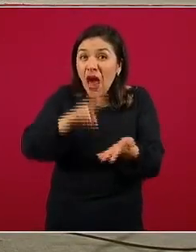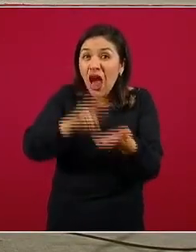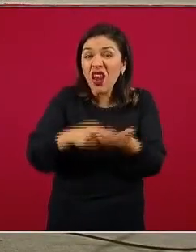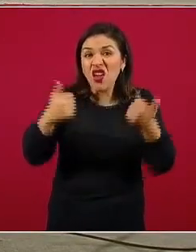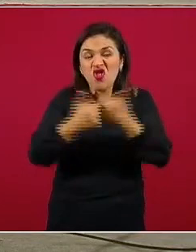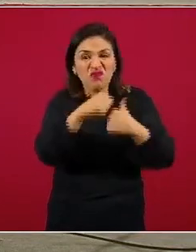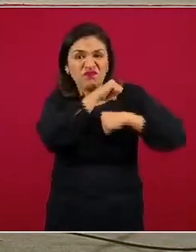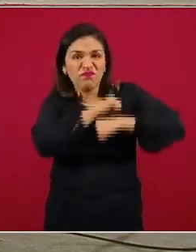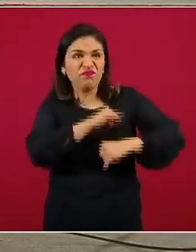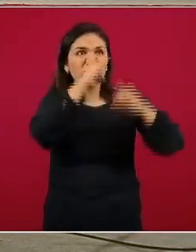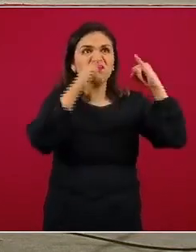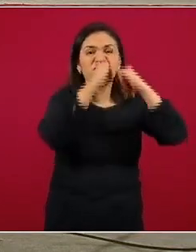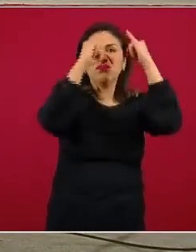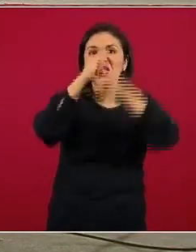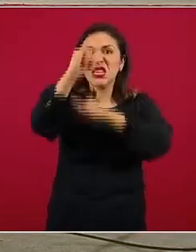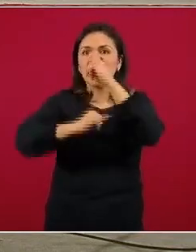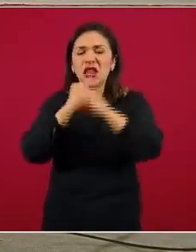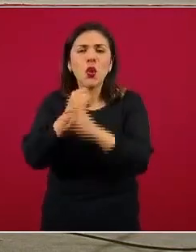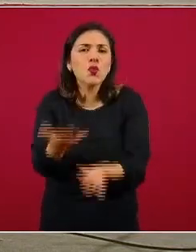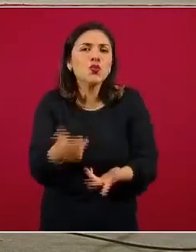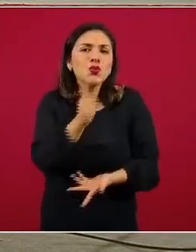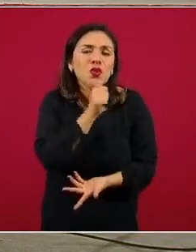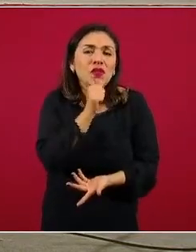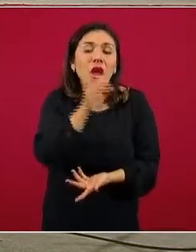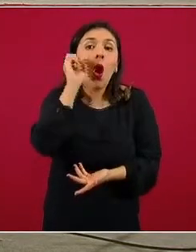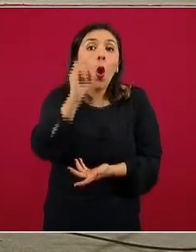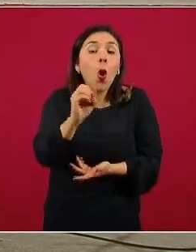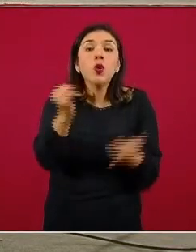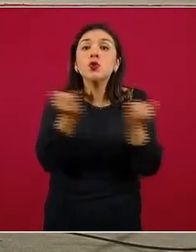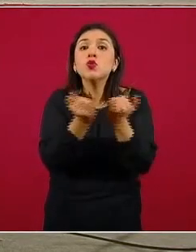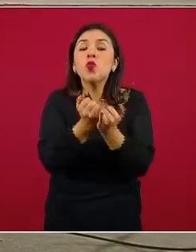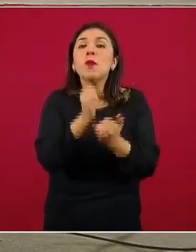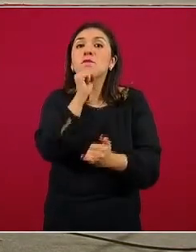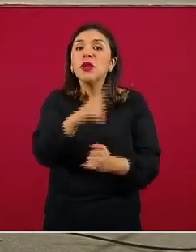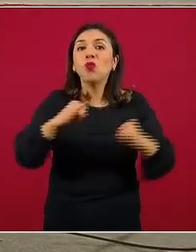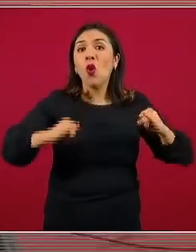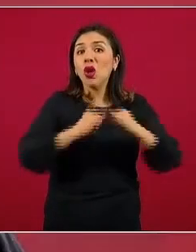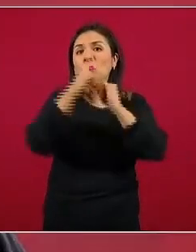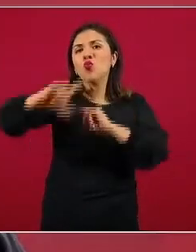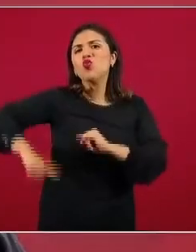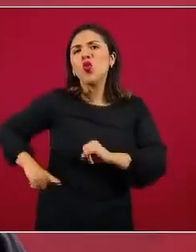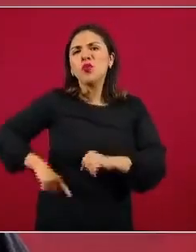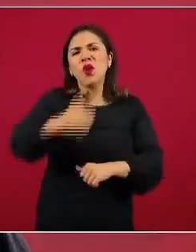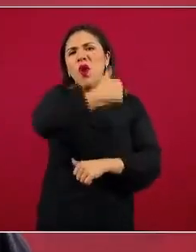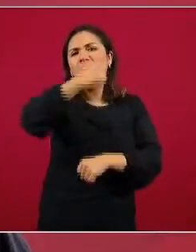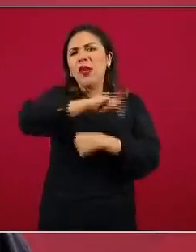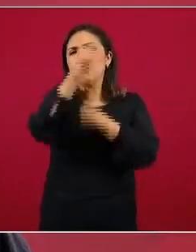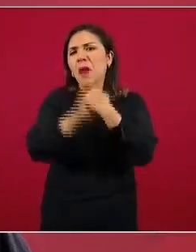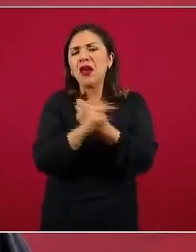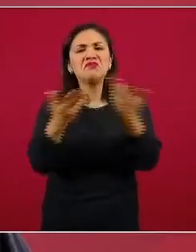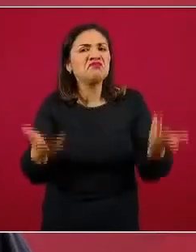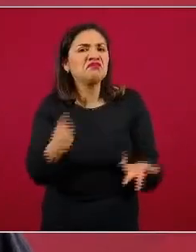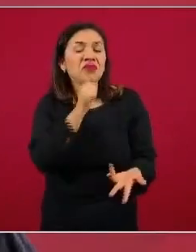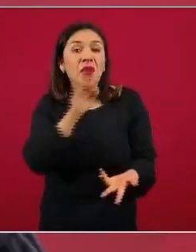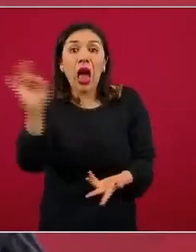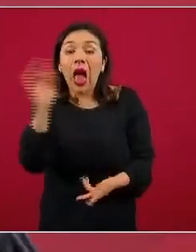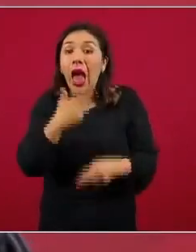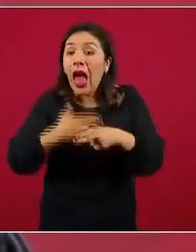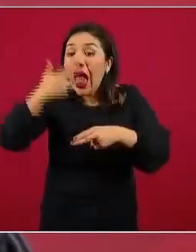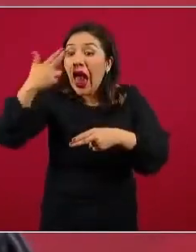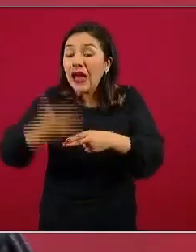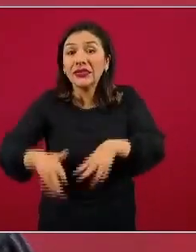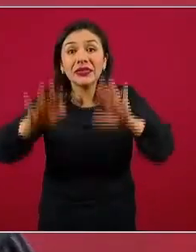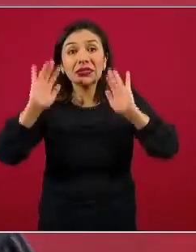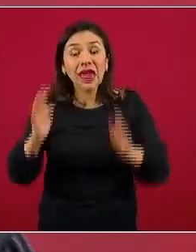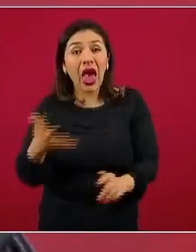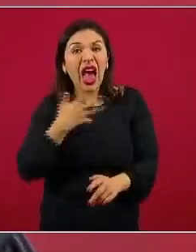las instancias internacionales o por las mismas instancias que cada uno de los gobiernos tiene. Hasta que se cuente con